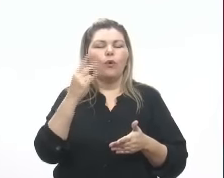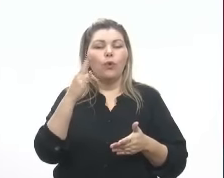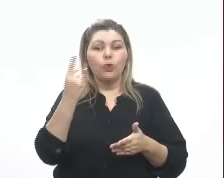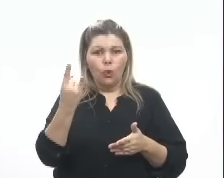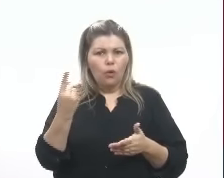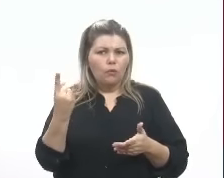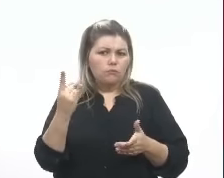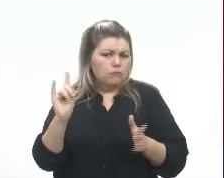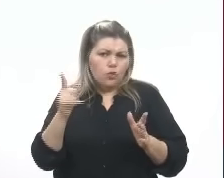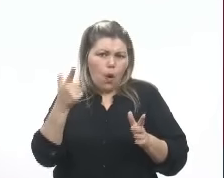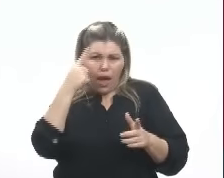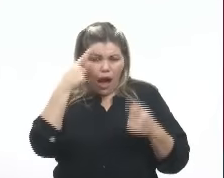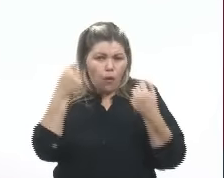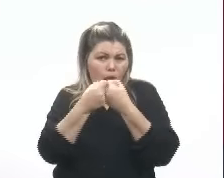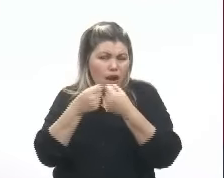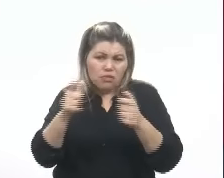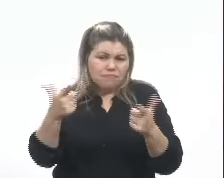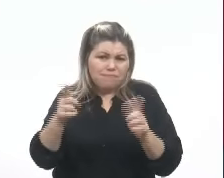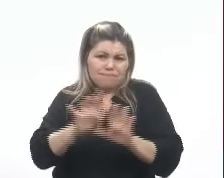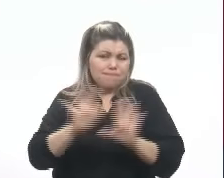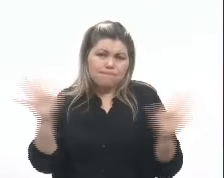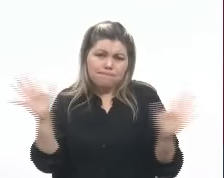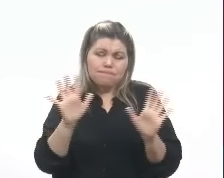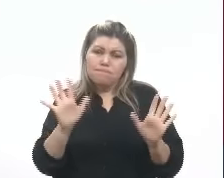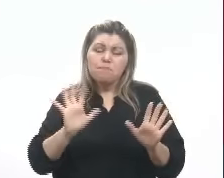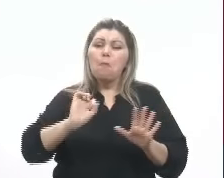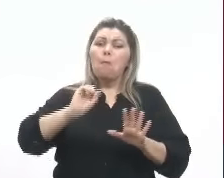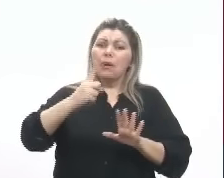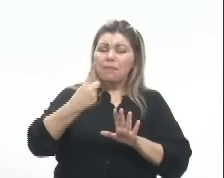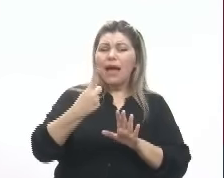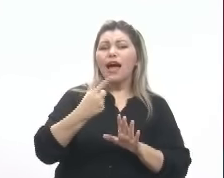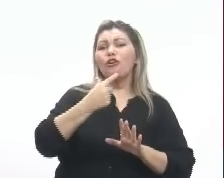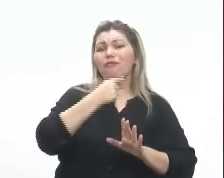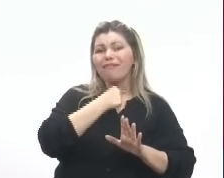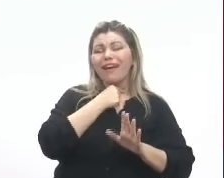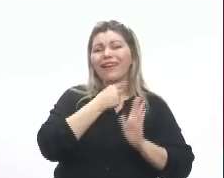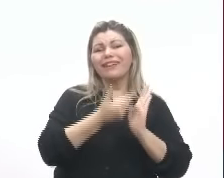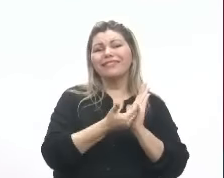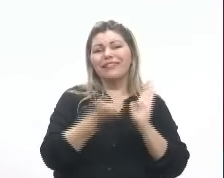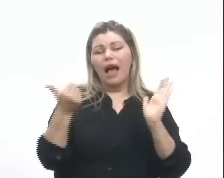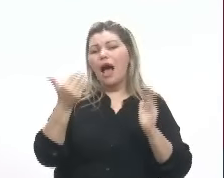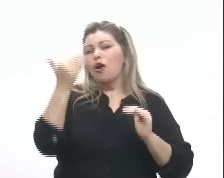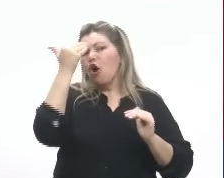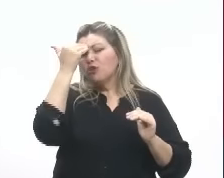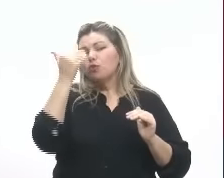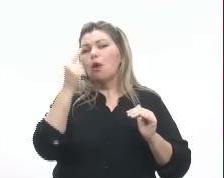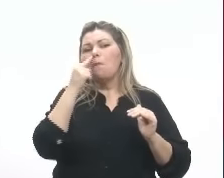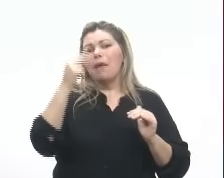No estamos de acuerdo con eso. Lo primero que hicieron sacar la Constitución del 49